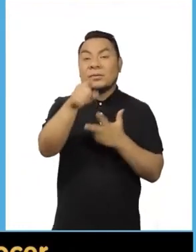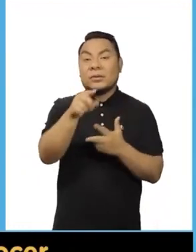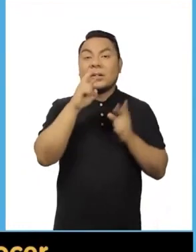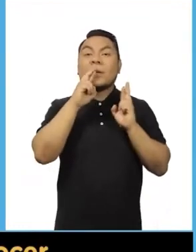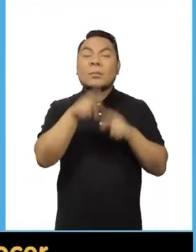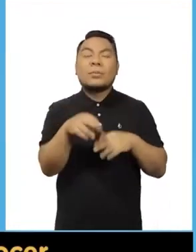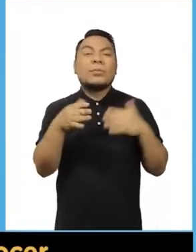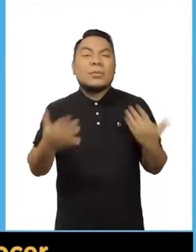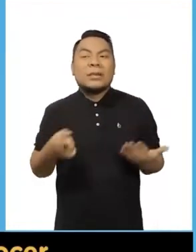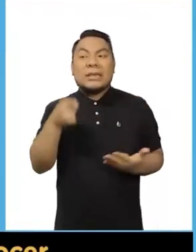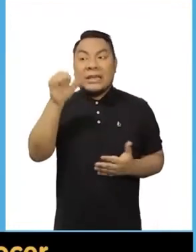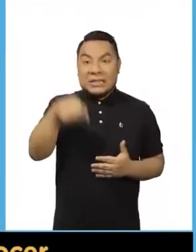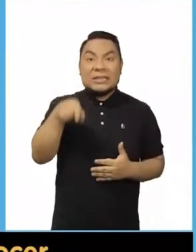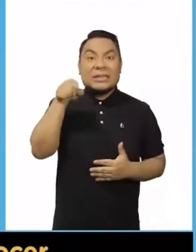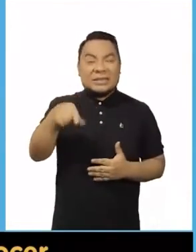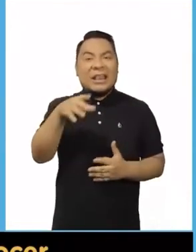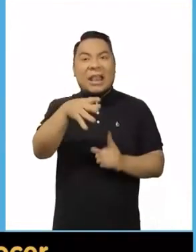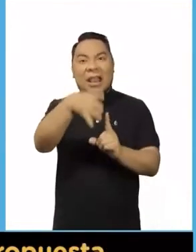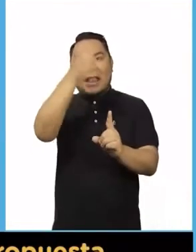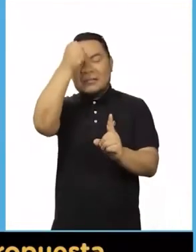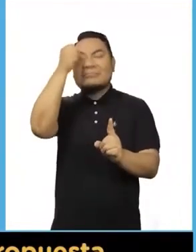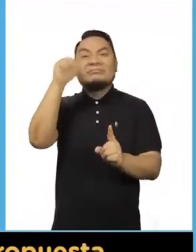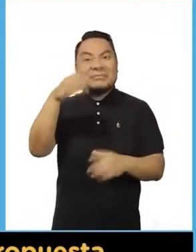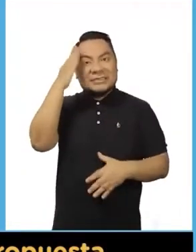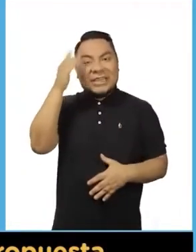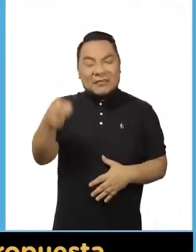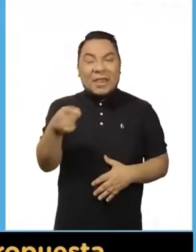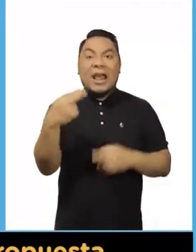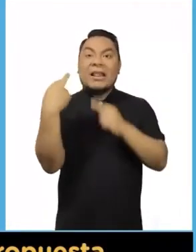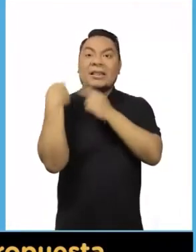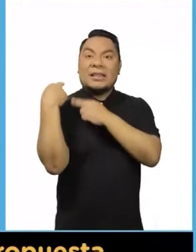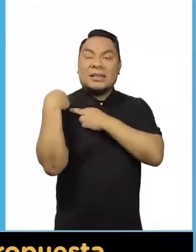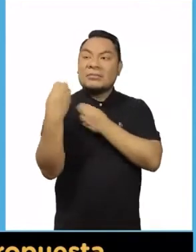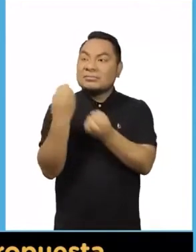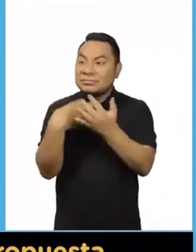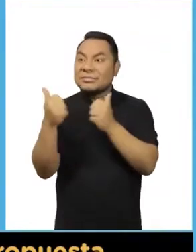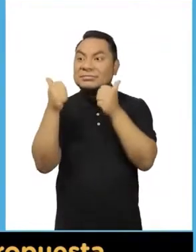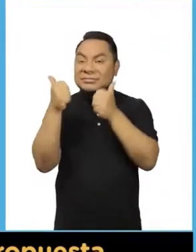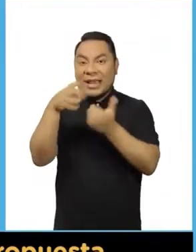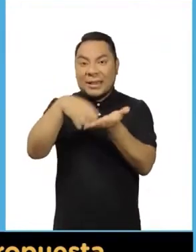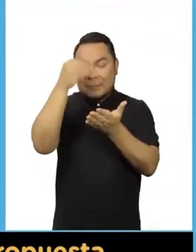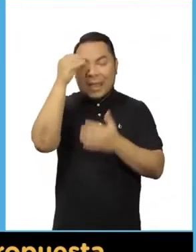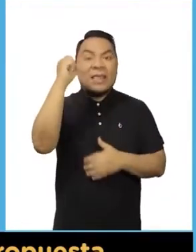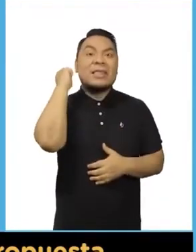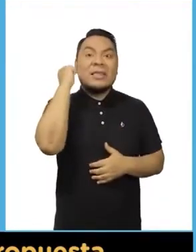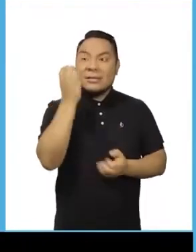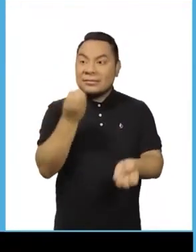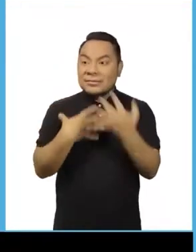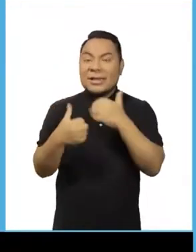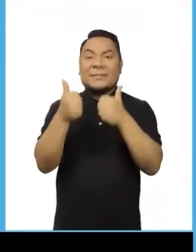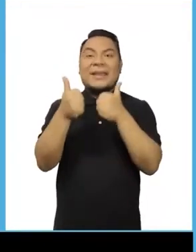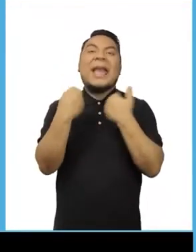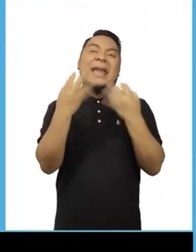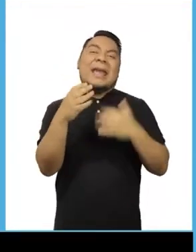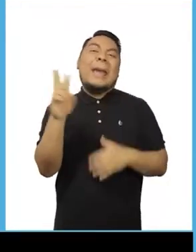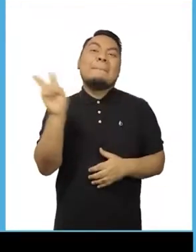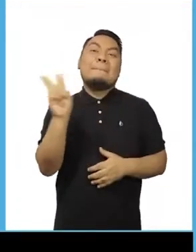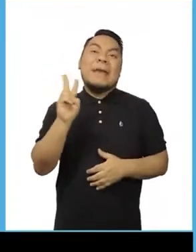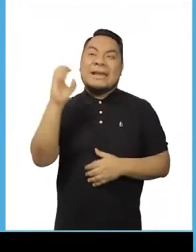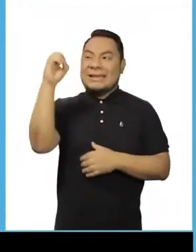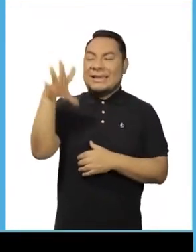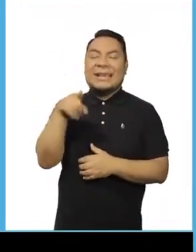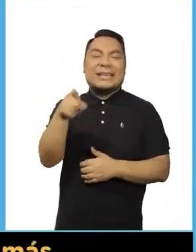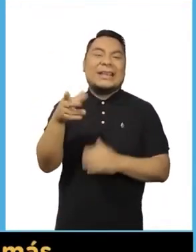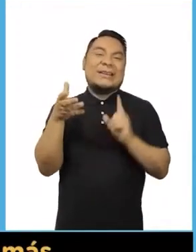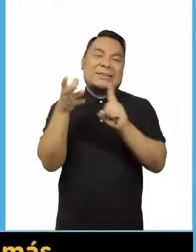tu respuesta fue que logró reconocer los deberes y derechos en la actividad propuesta, están en verde.